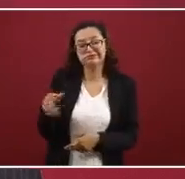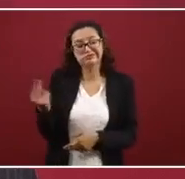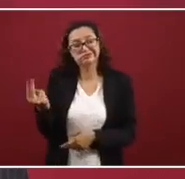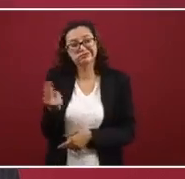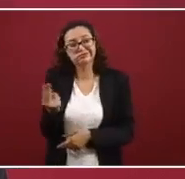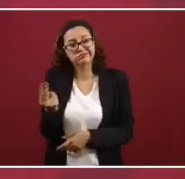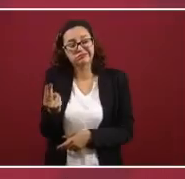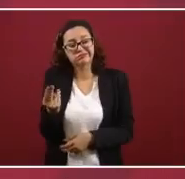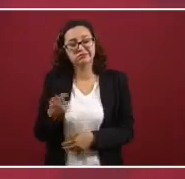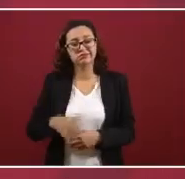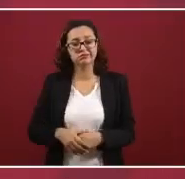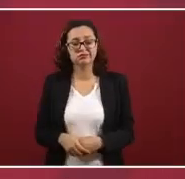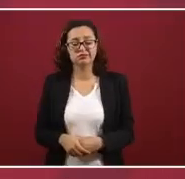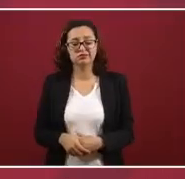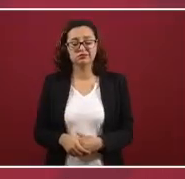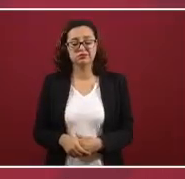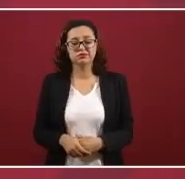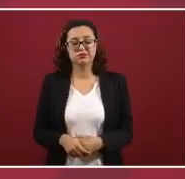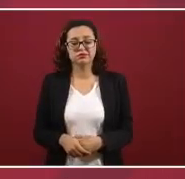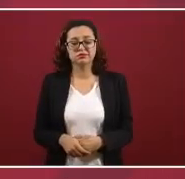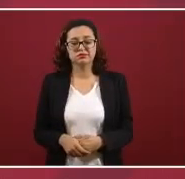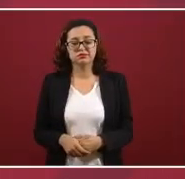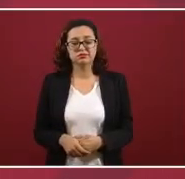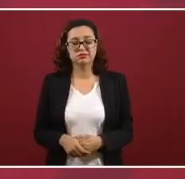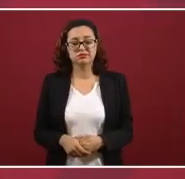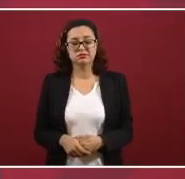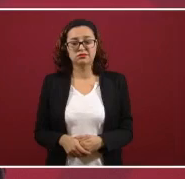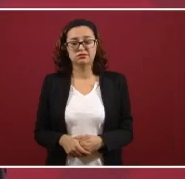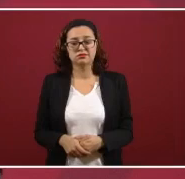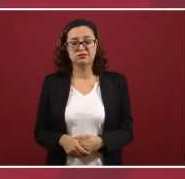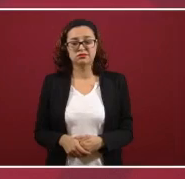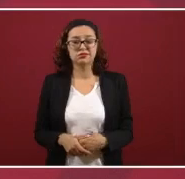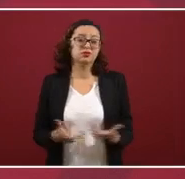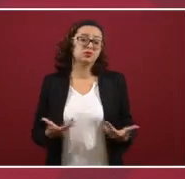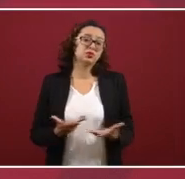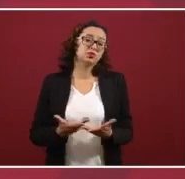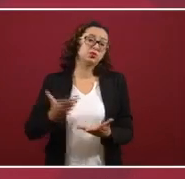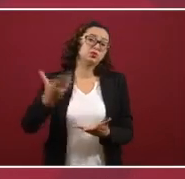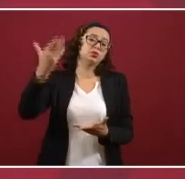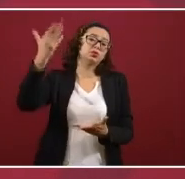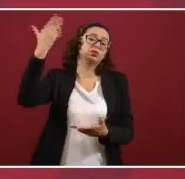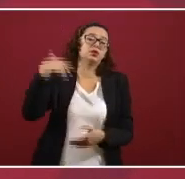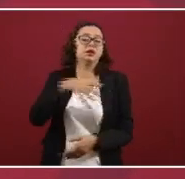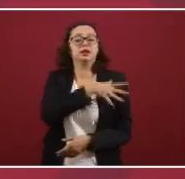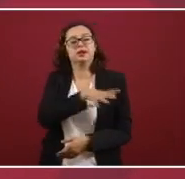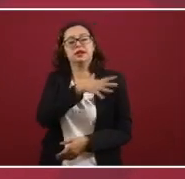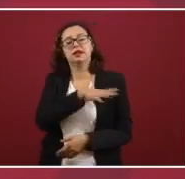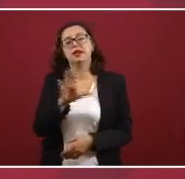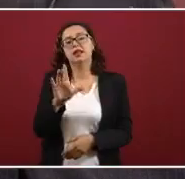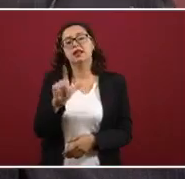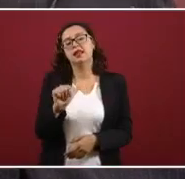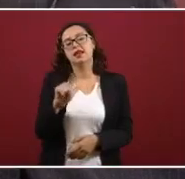era una de las tantas virtudes que tenía el general Cárdenas.